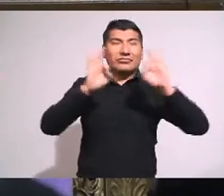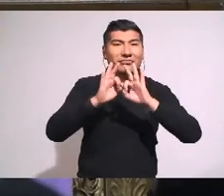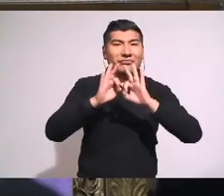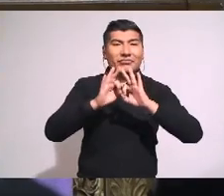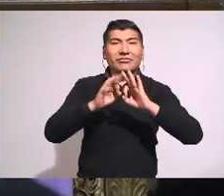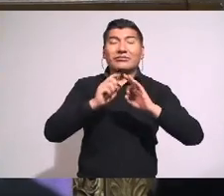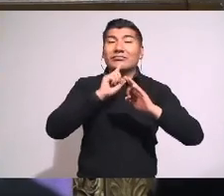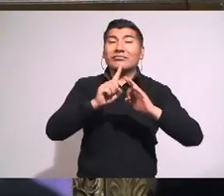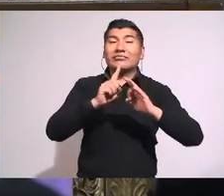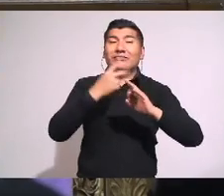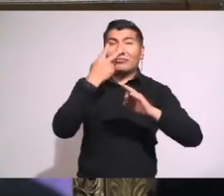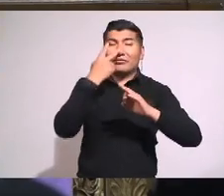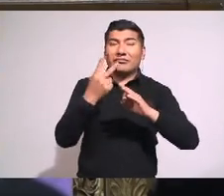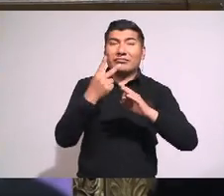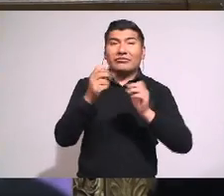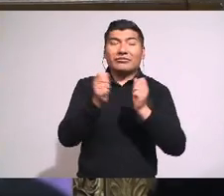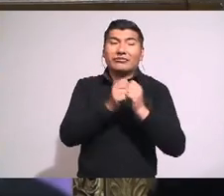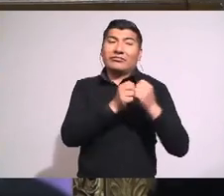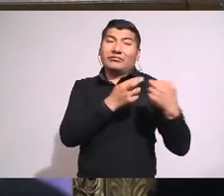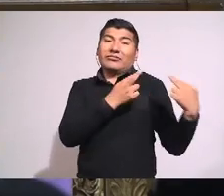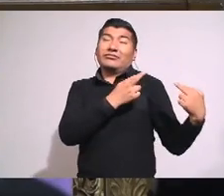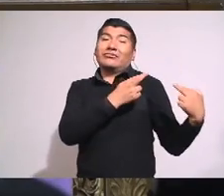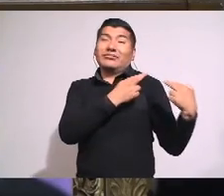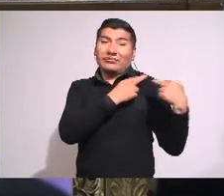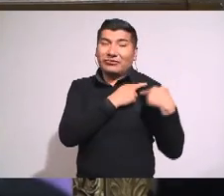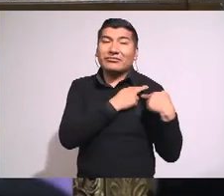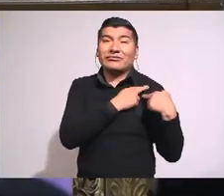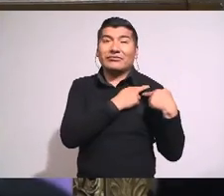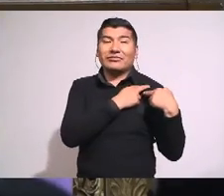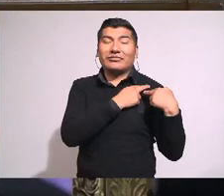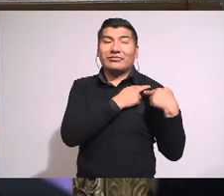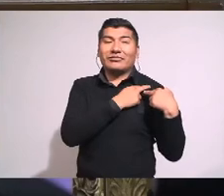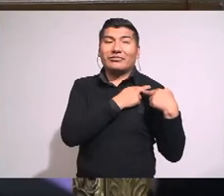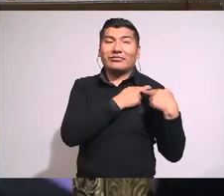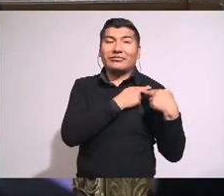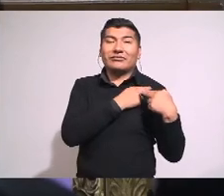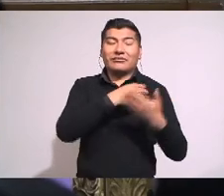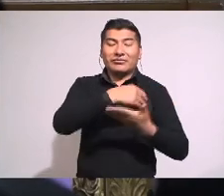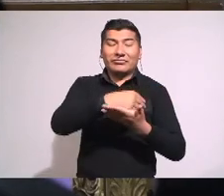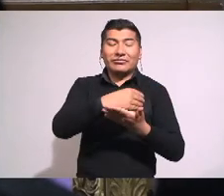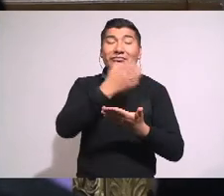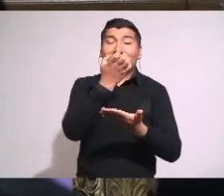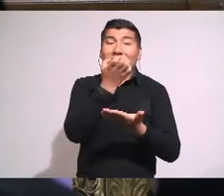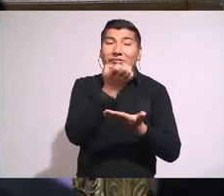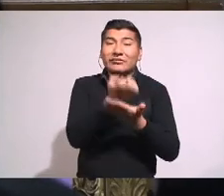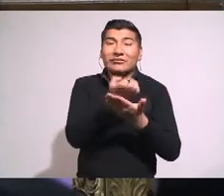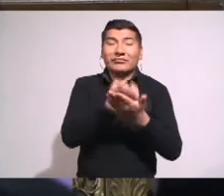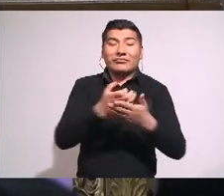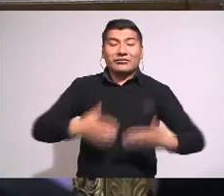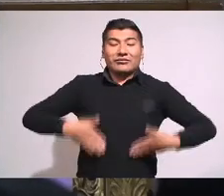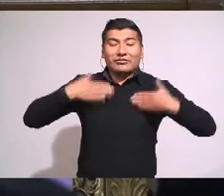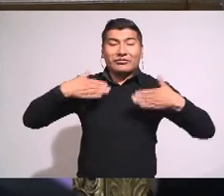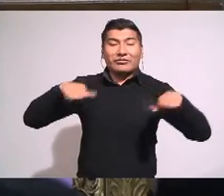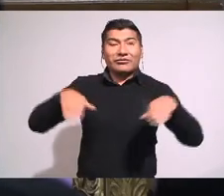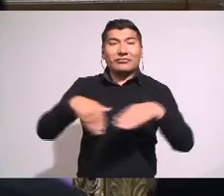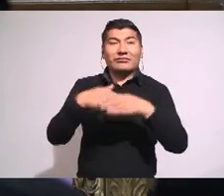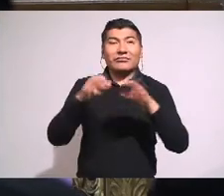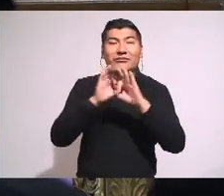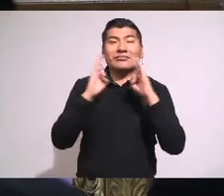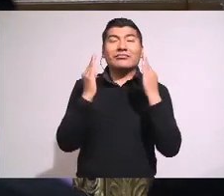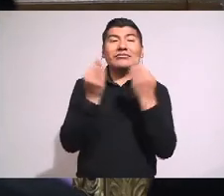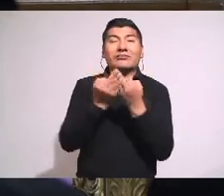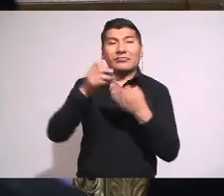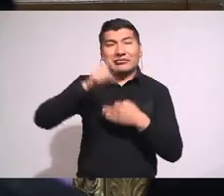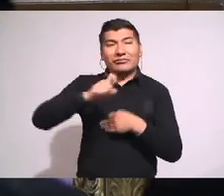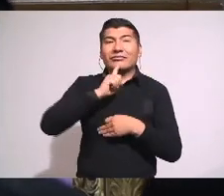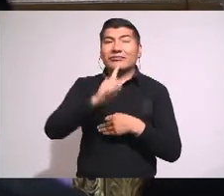Es verlo con responsabilidad. La parte económica en la vida matrimonial y familiar